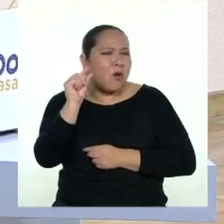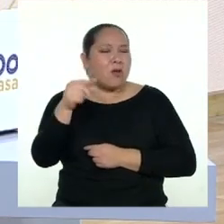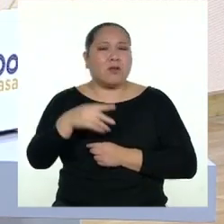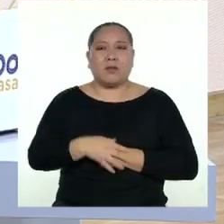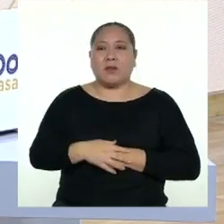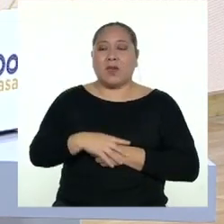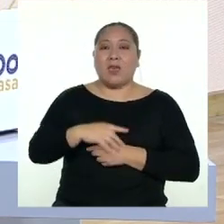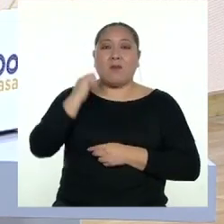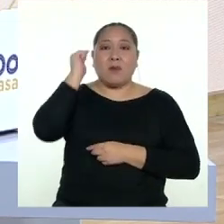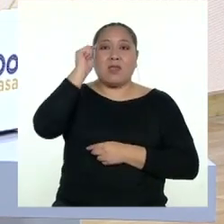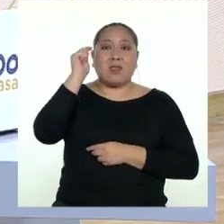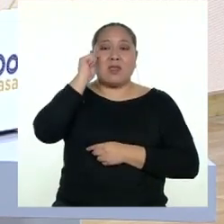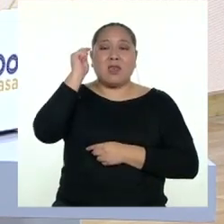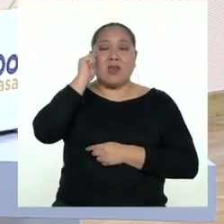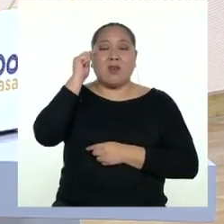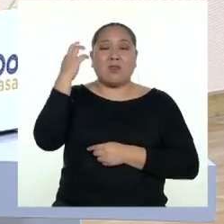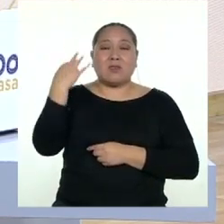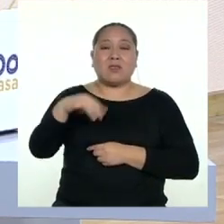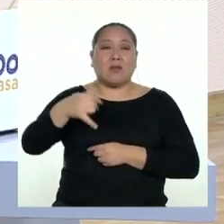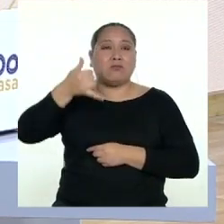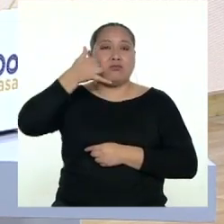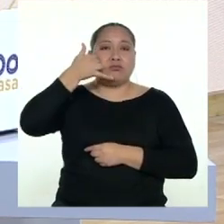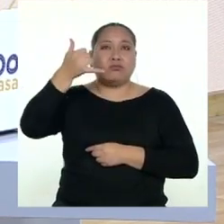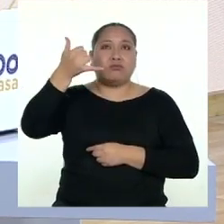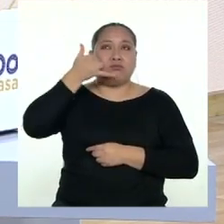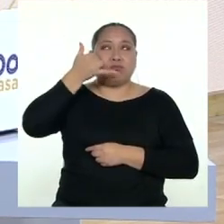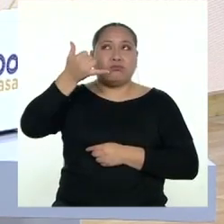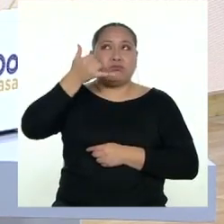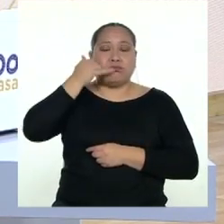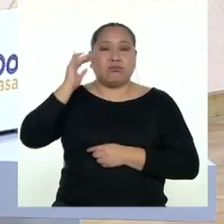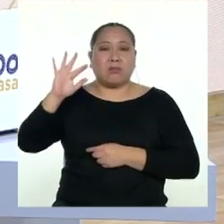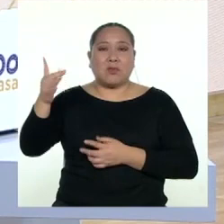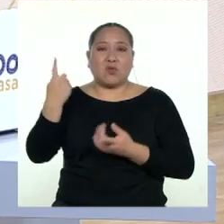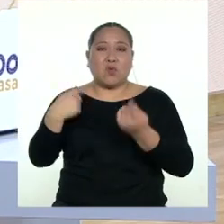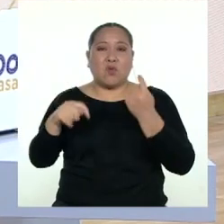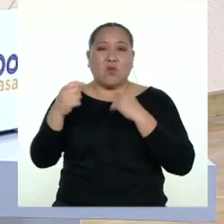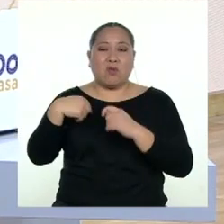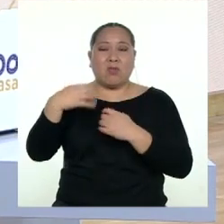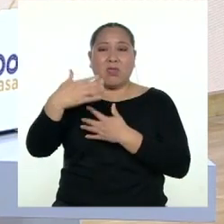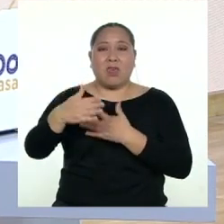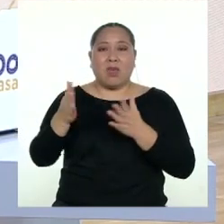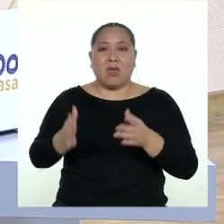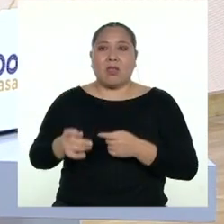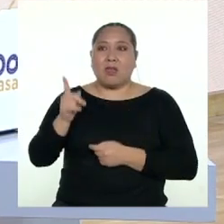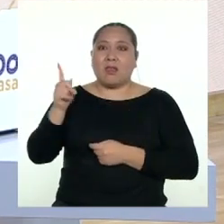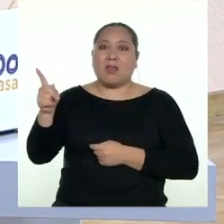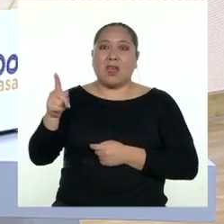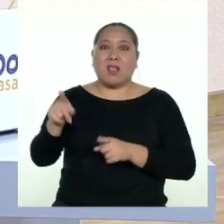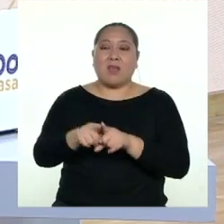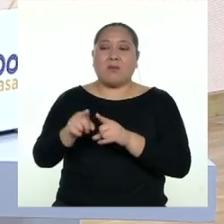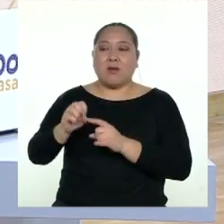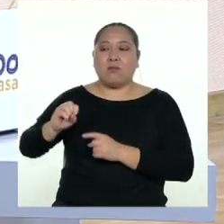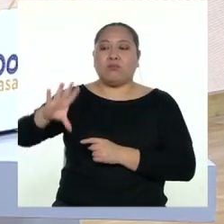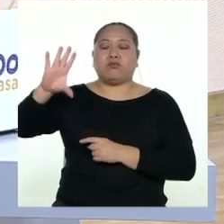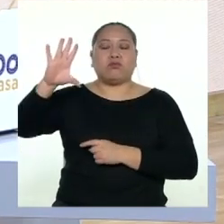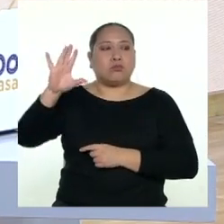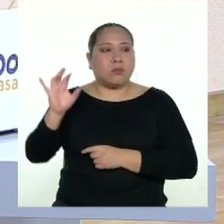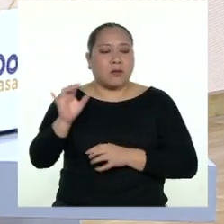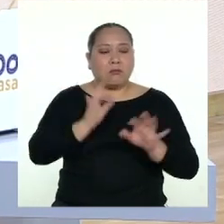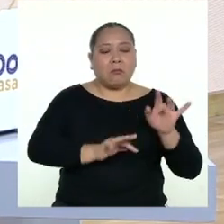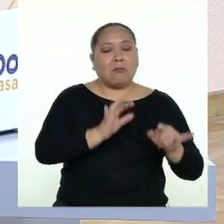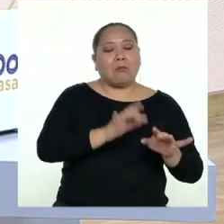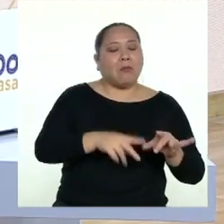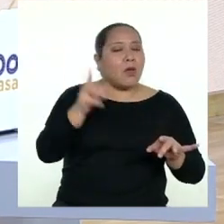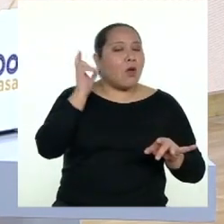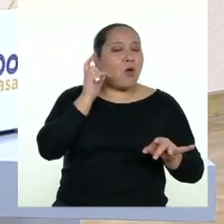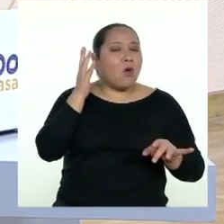mi tío todo el tiempo está recibiendo llamadas de su negocio, que además suele poner en altavoz para poder hacer